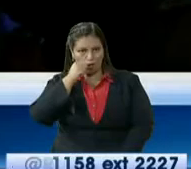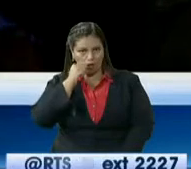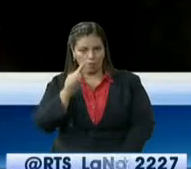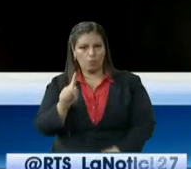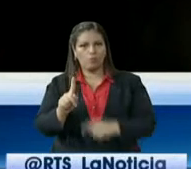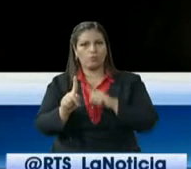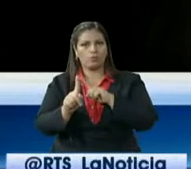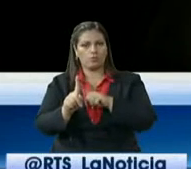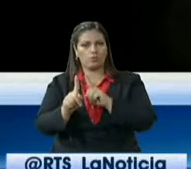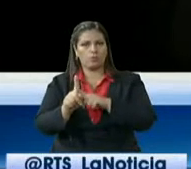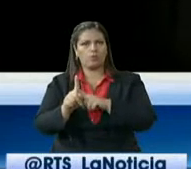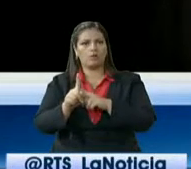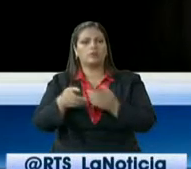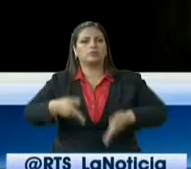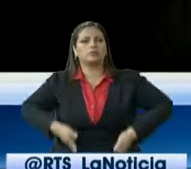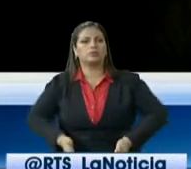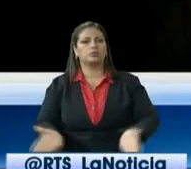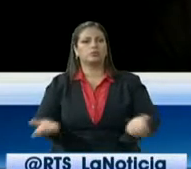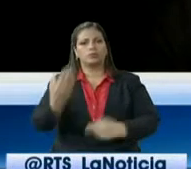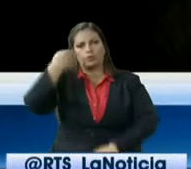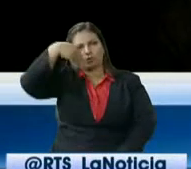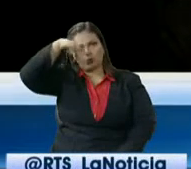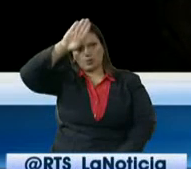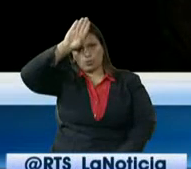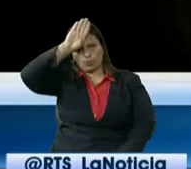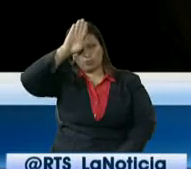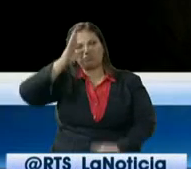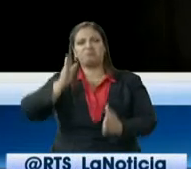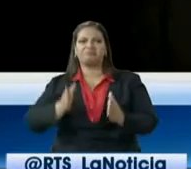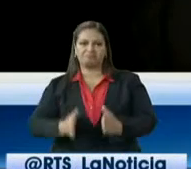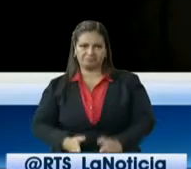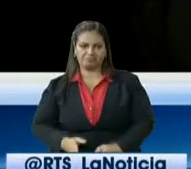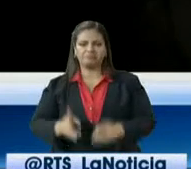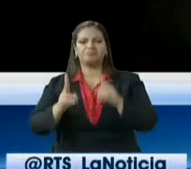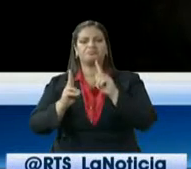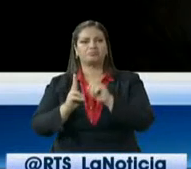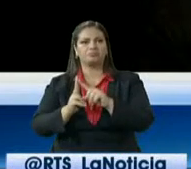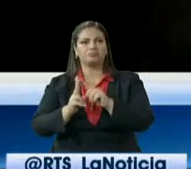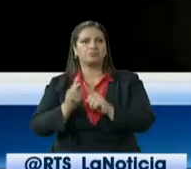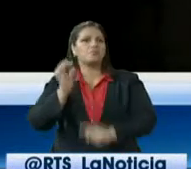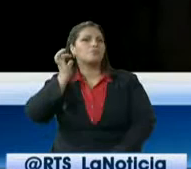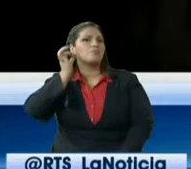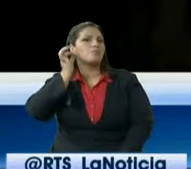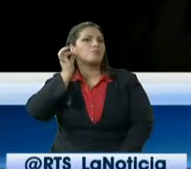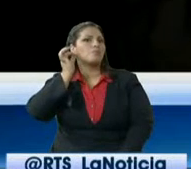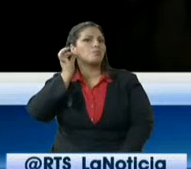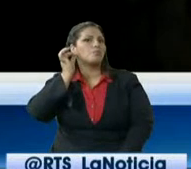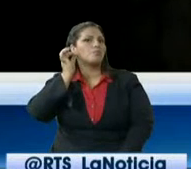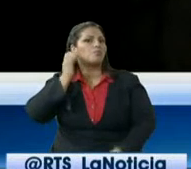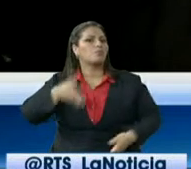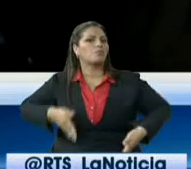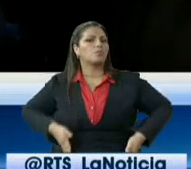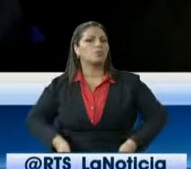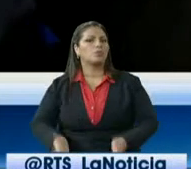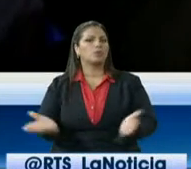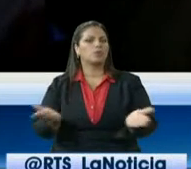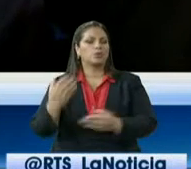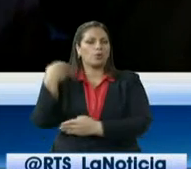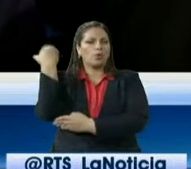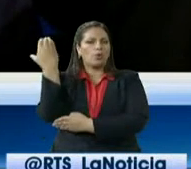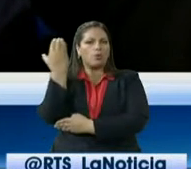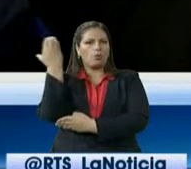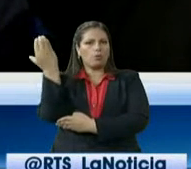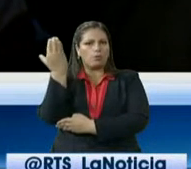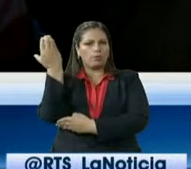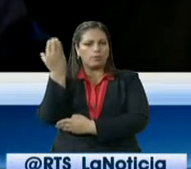de nacionalidad cubana, quien posterior al accidente fallece en el lugar, ¿no? Y de igual manera